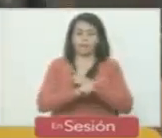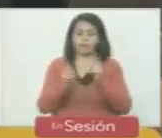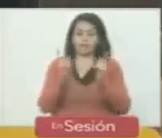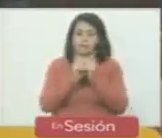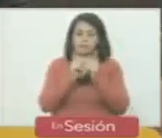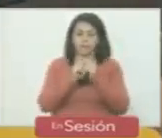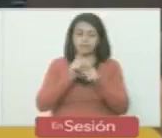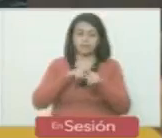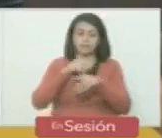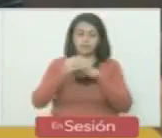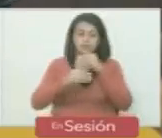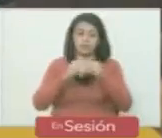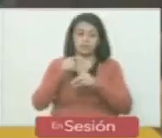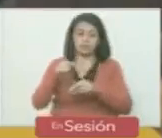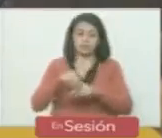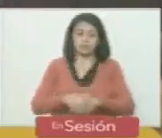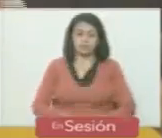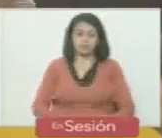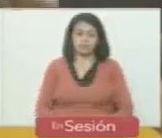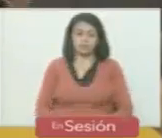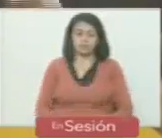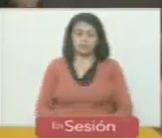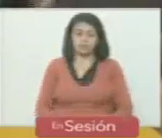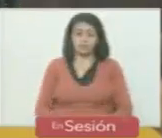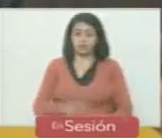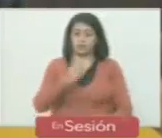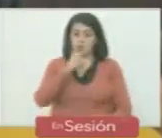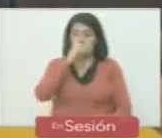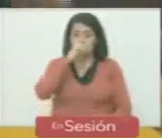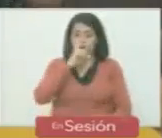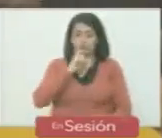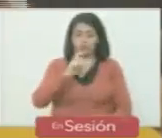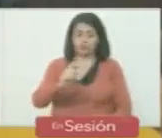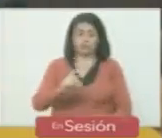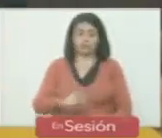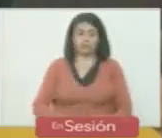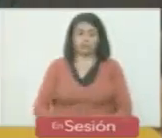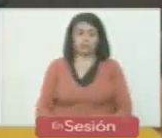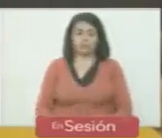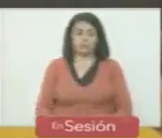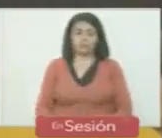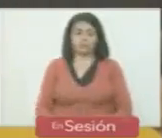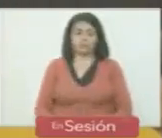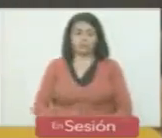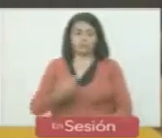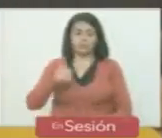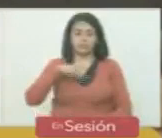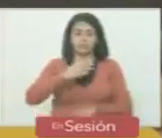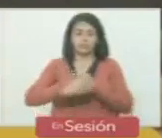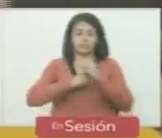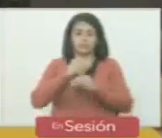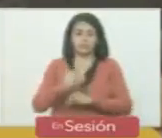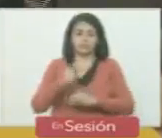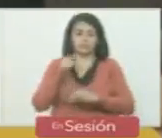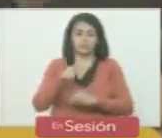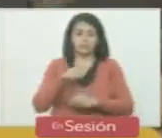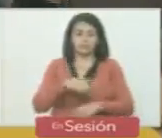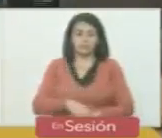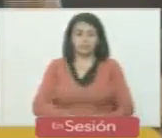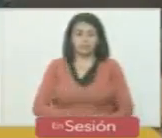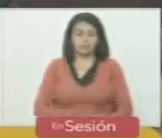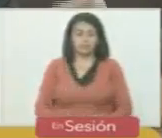una transitoria que establece que en dos años se va a ejecutar